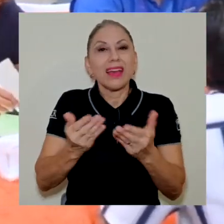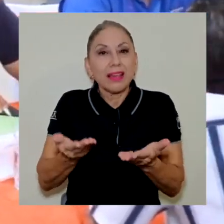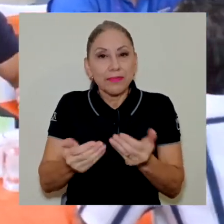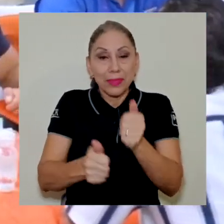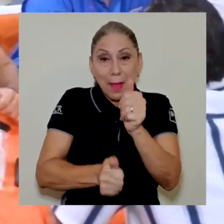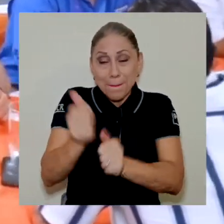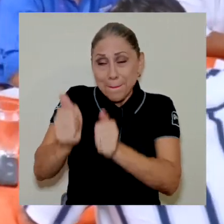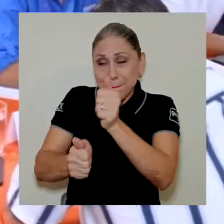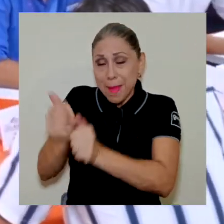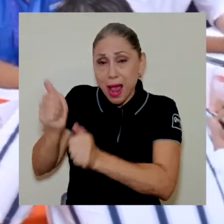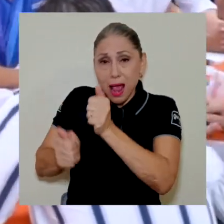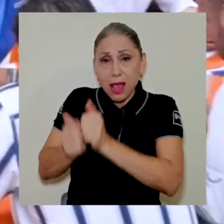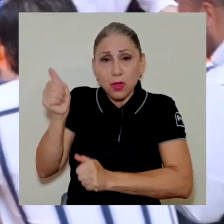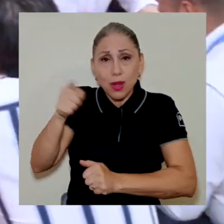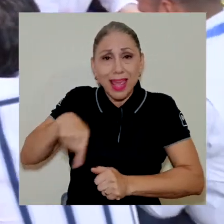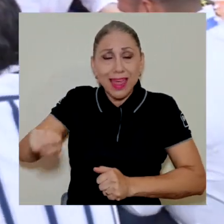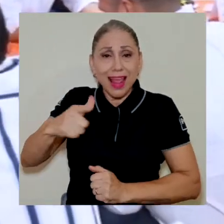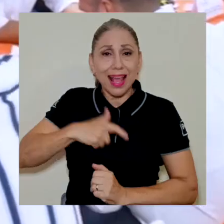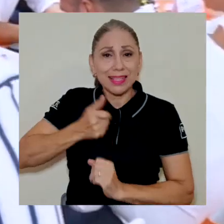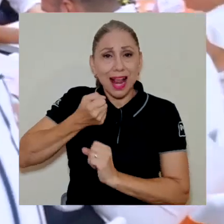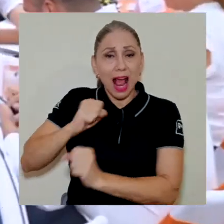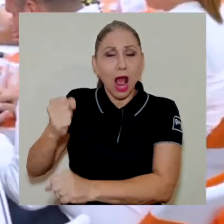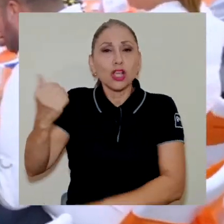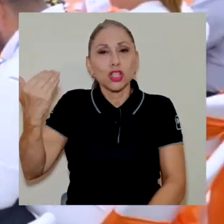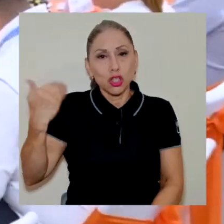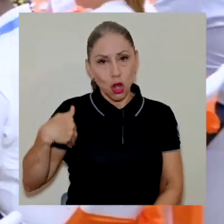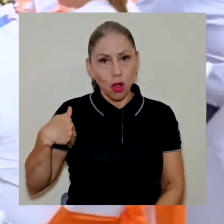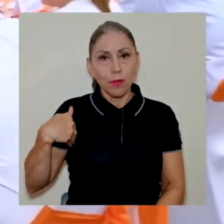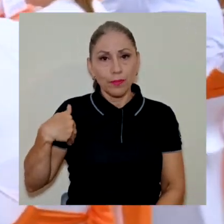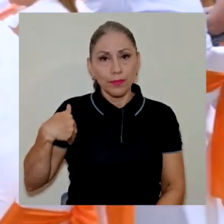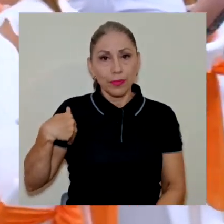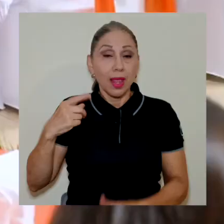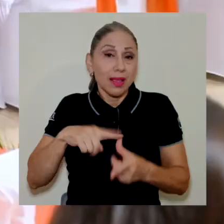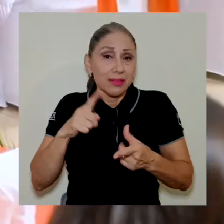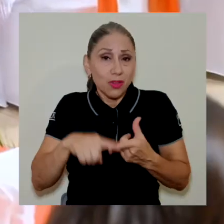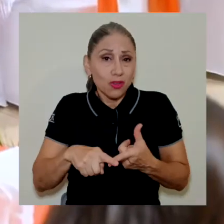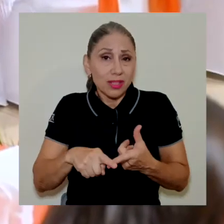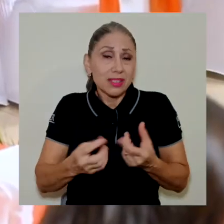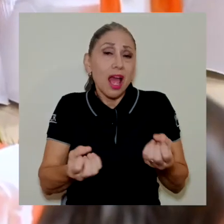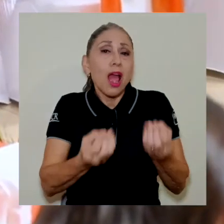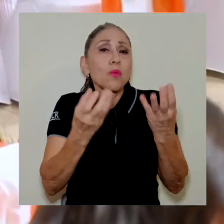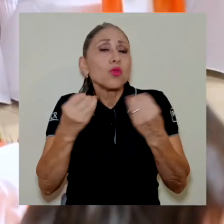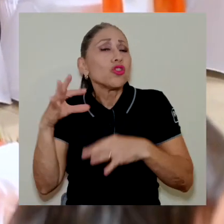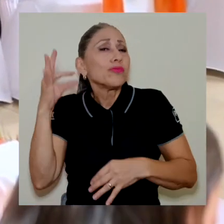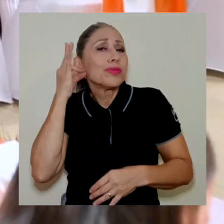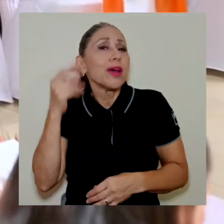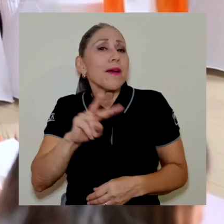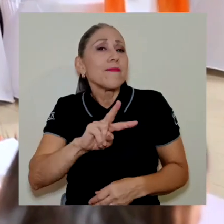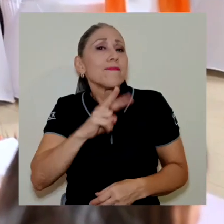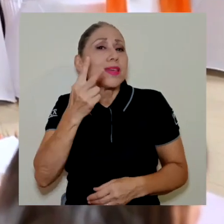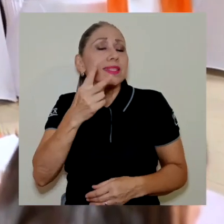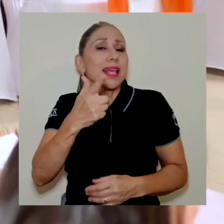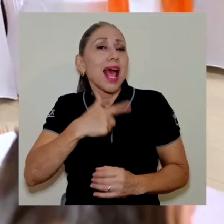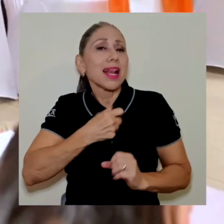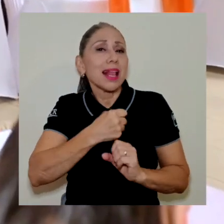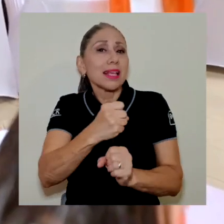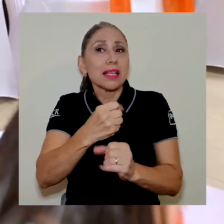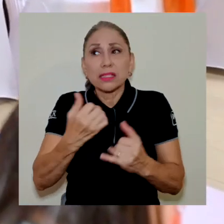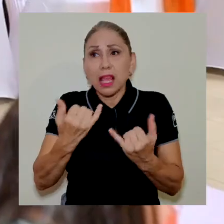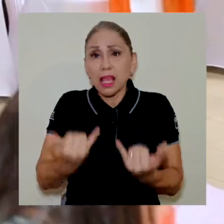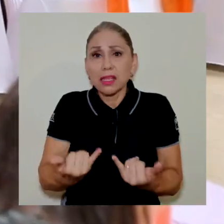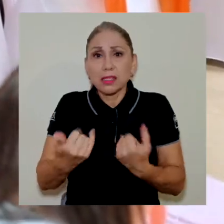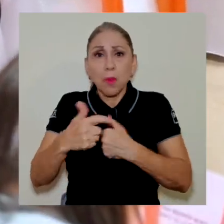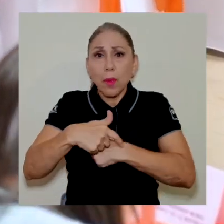gran mayoría de las alcaldías son hombres, ¿verdad? Y entonces teníamos un montón de vicealcaldesas. De hecho, en este momento